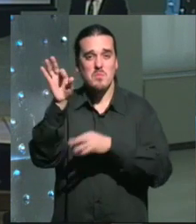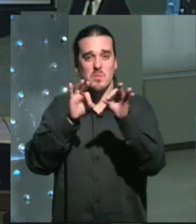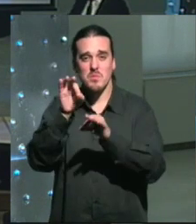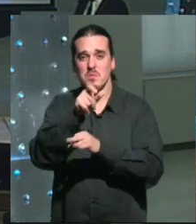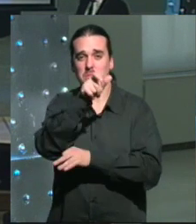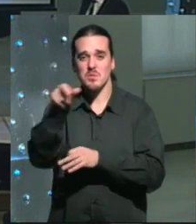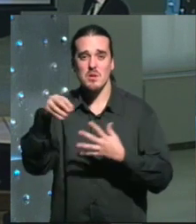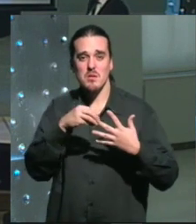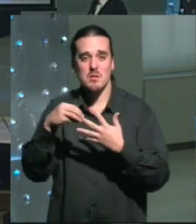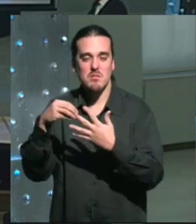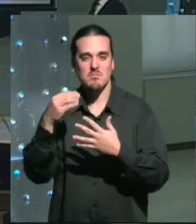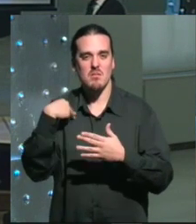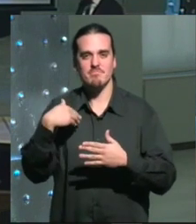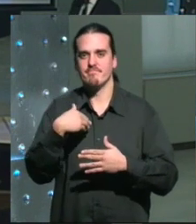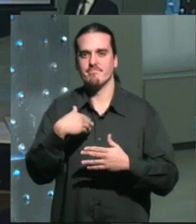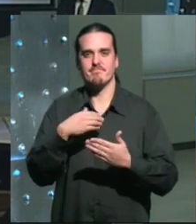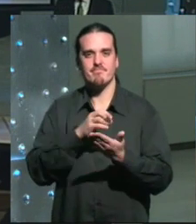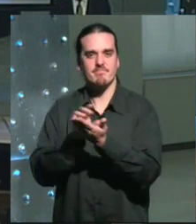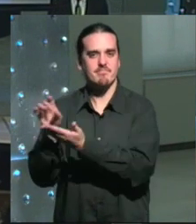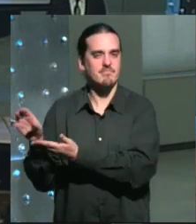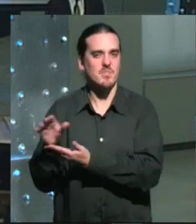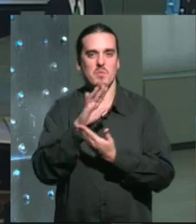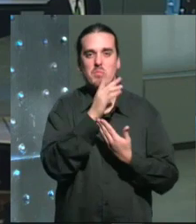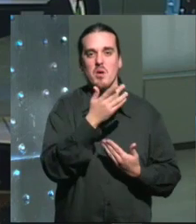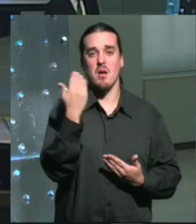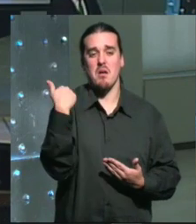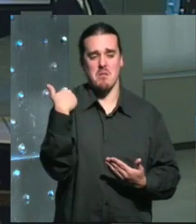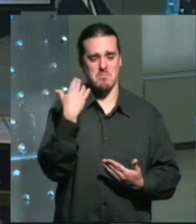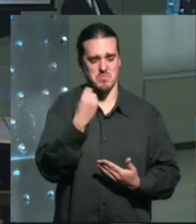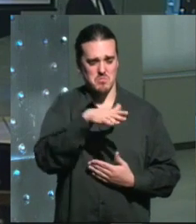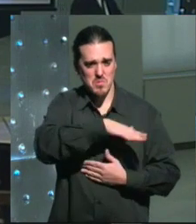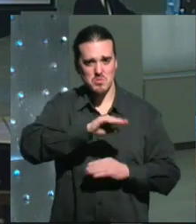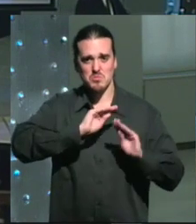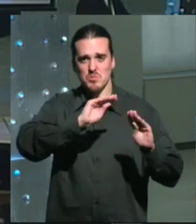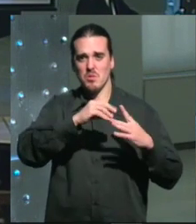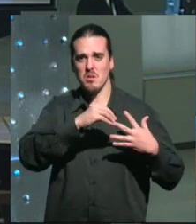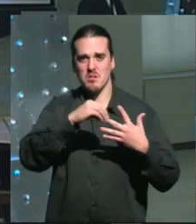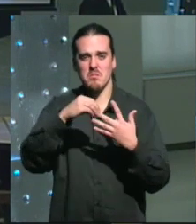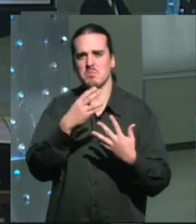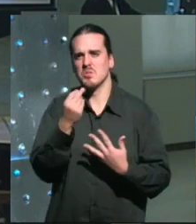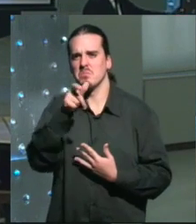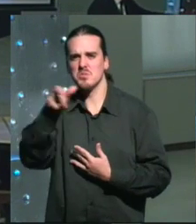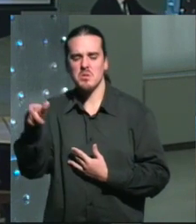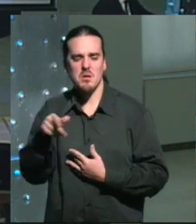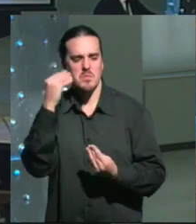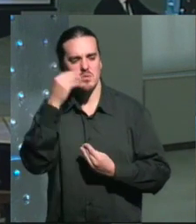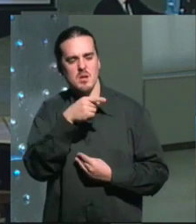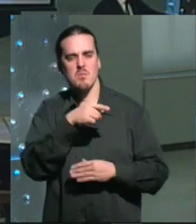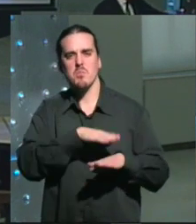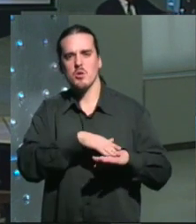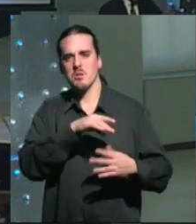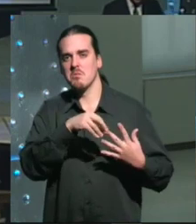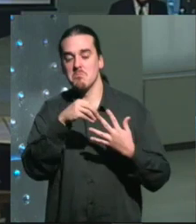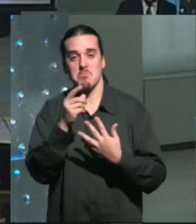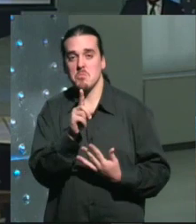que era un líder en su barrio, pero nadie le había cuestionado cómo y por qué. O nadie se había preguntado por qué, si lo respetaban, si era un señor que era